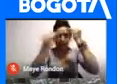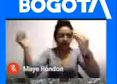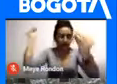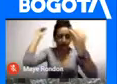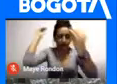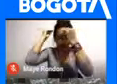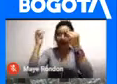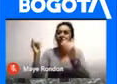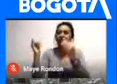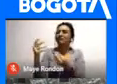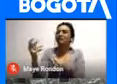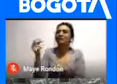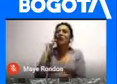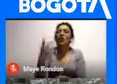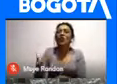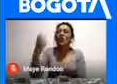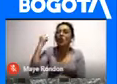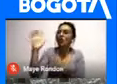Los cronistas